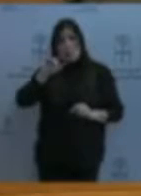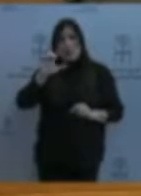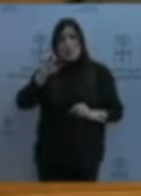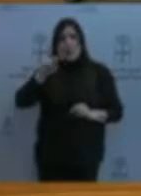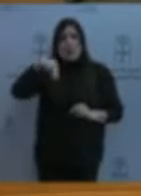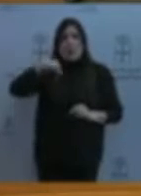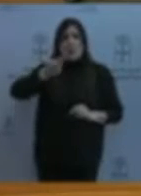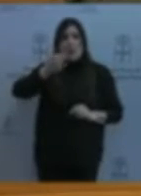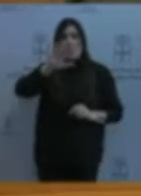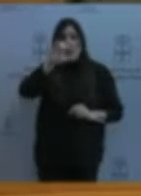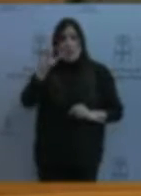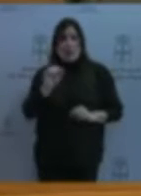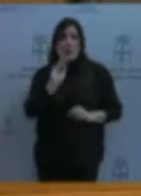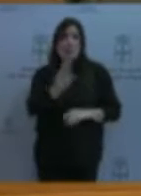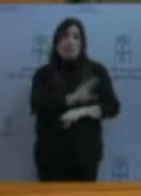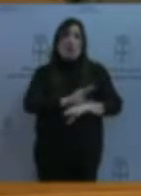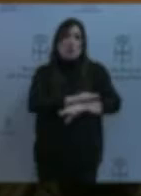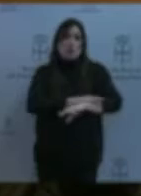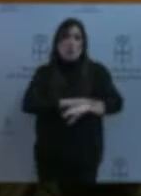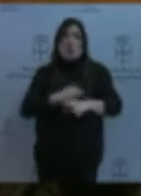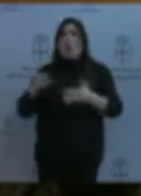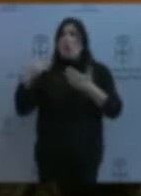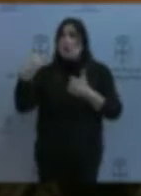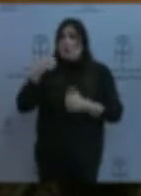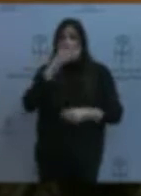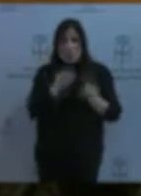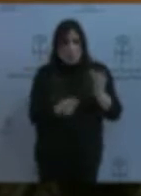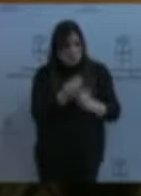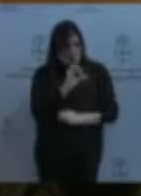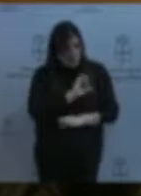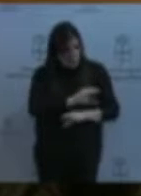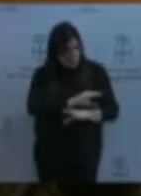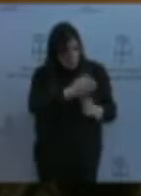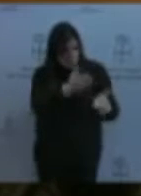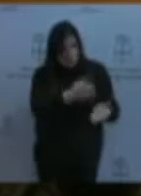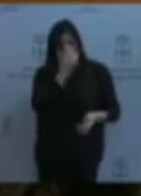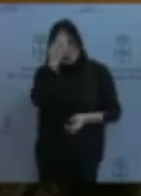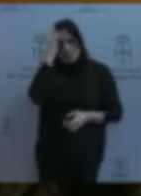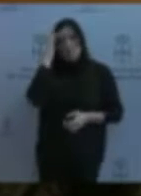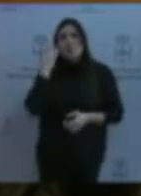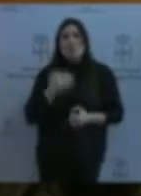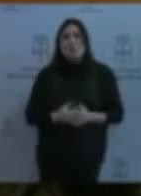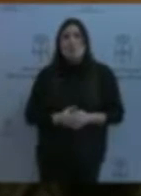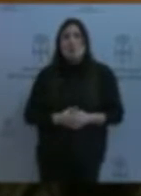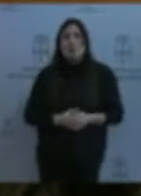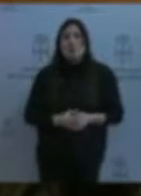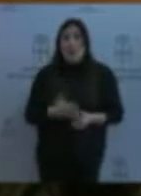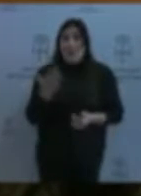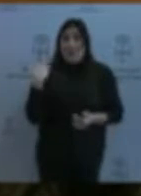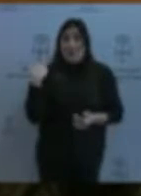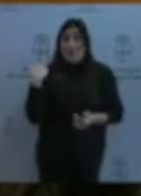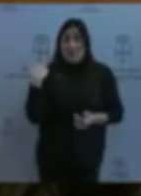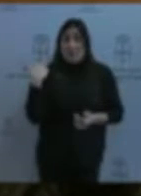Gracias, señor presidente. Buenos días, señor consejero. ¿Qué valoración hace de los recientes desperfectos en la escollera de la ría de